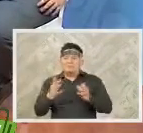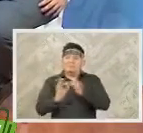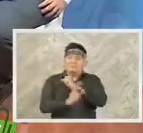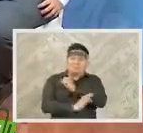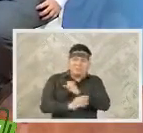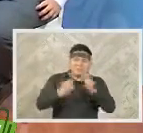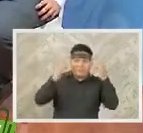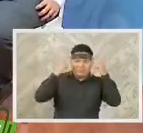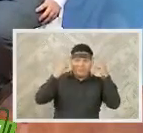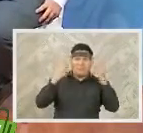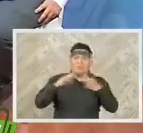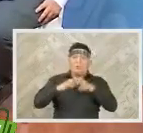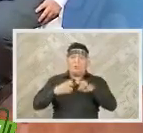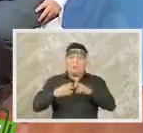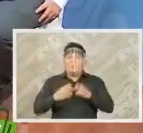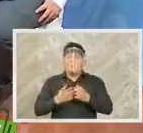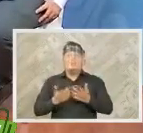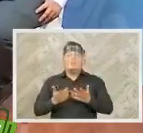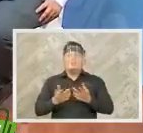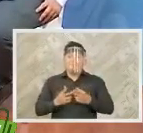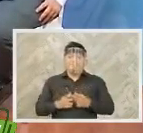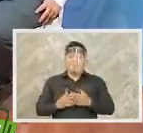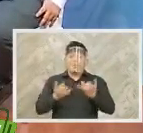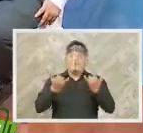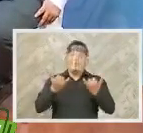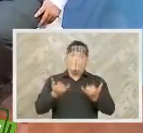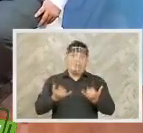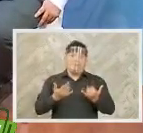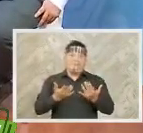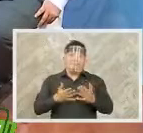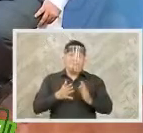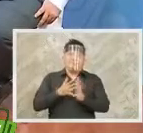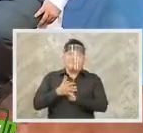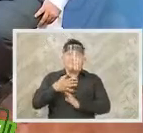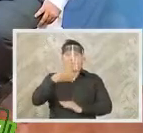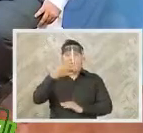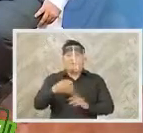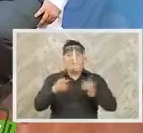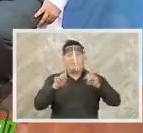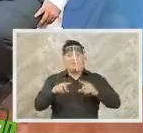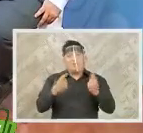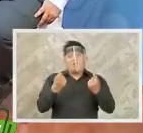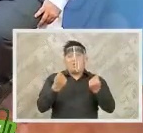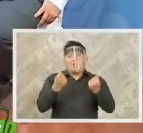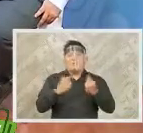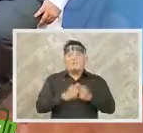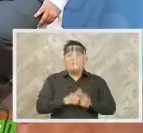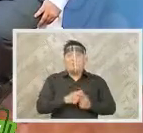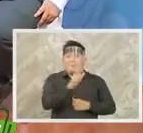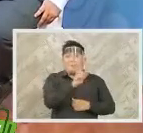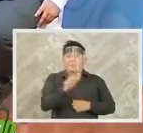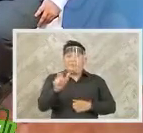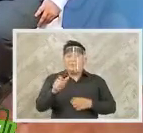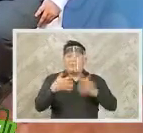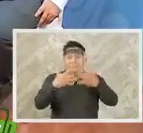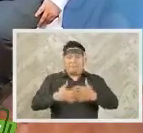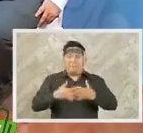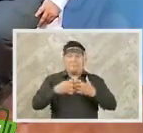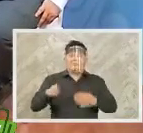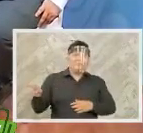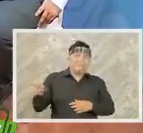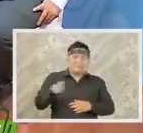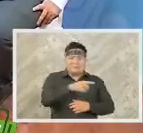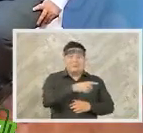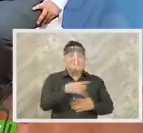la economía. Y aquí los microempresarios, empresarios y los emprendedores de la región se vieron directamente